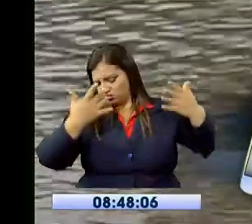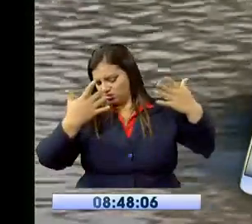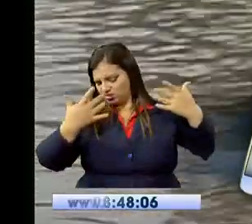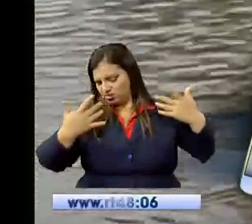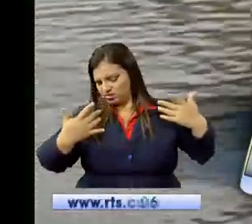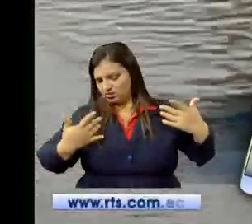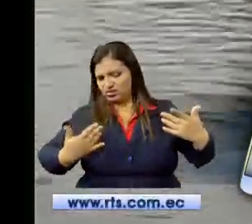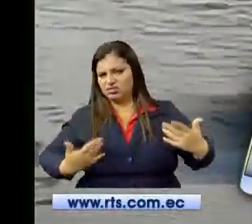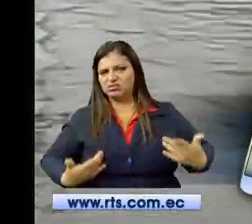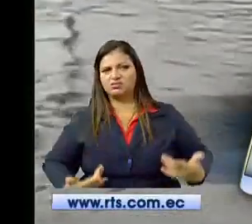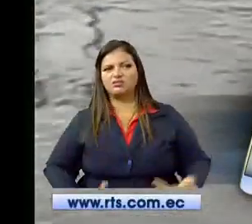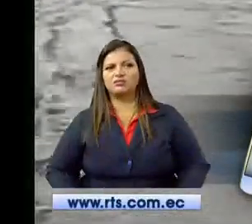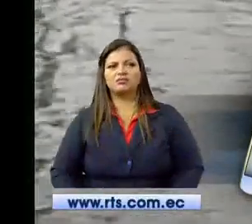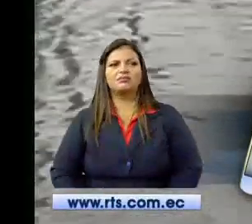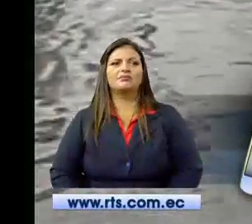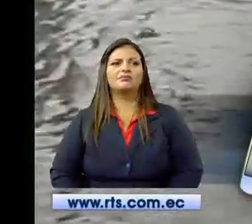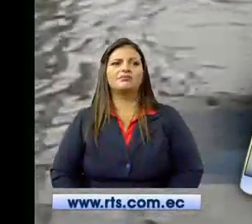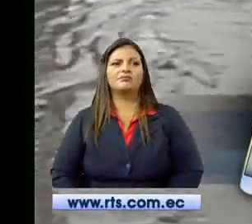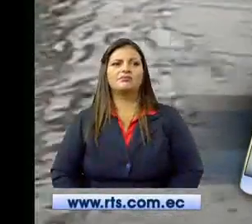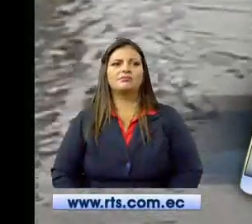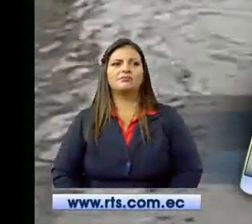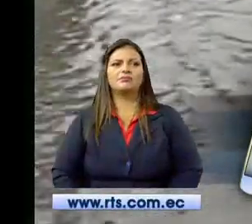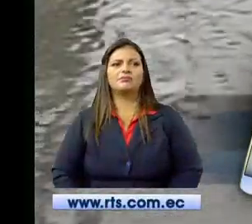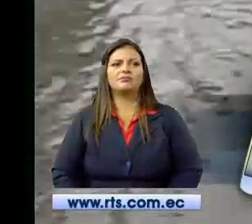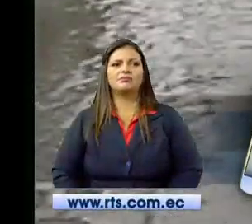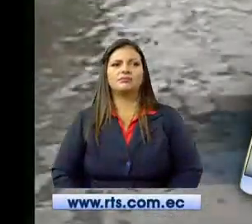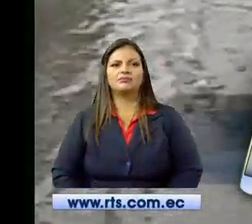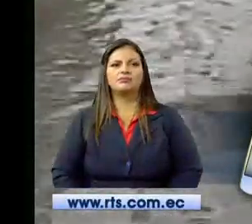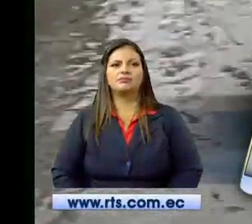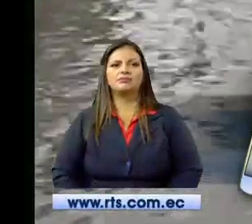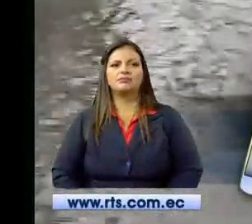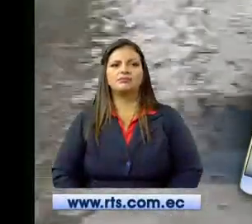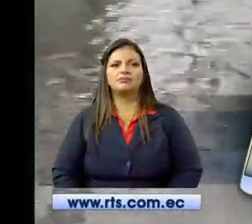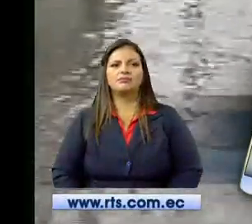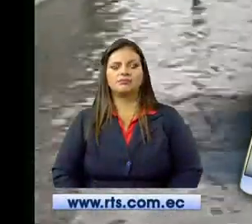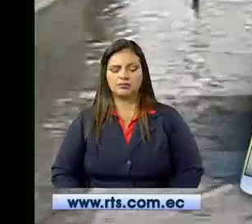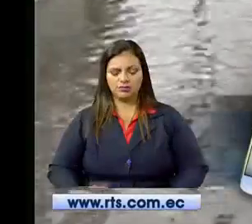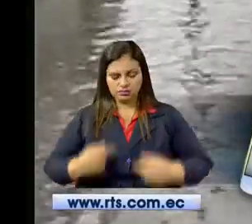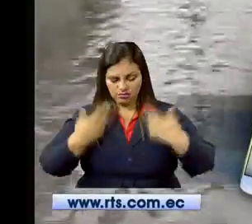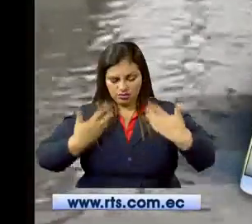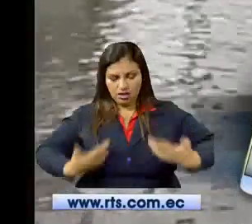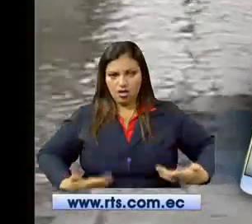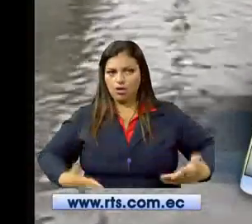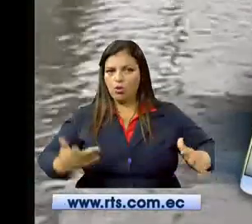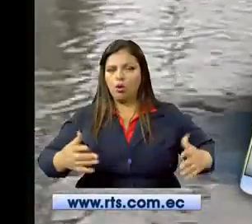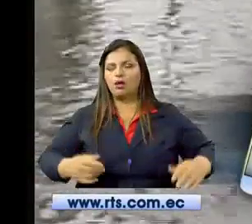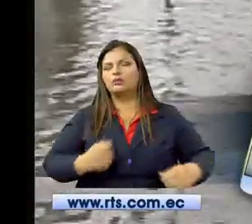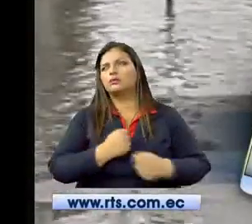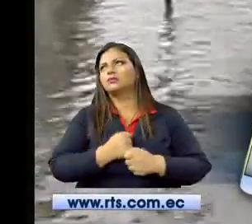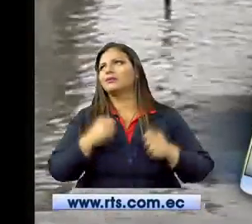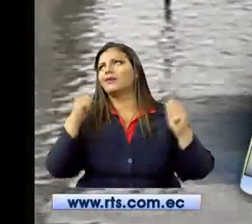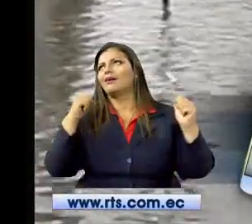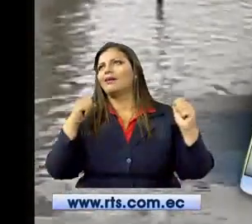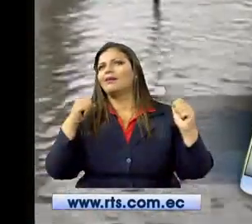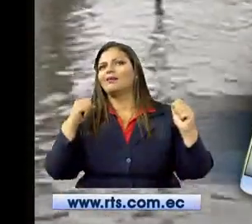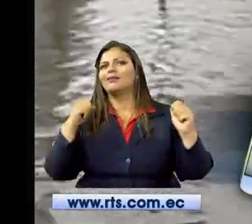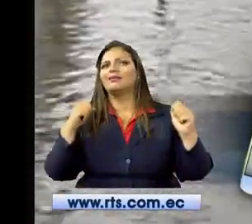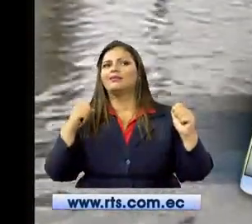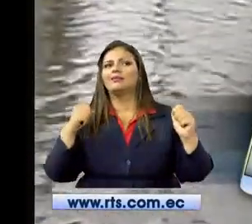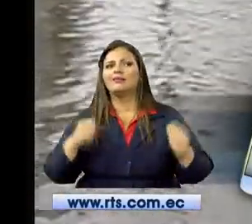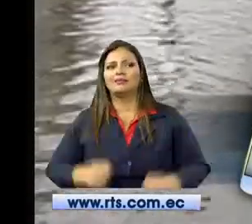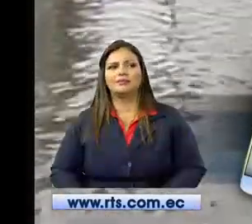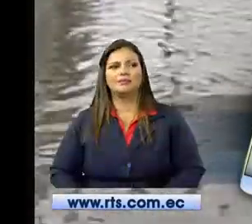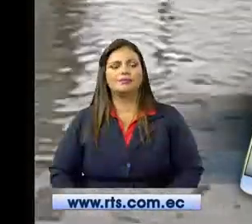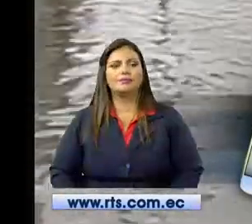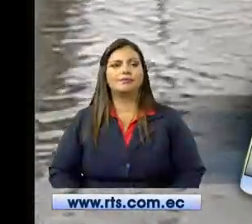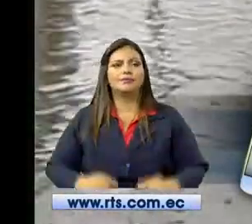Pero bueno, nos estamos salvando de algunas, y eso por estar aquí junto, ya casi junto a la pared. Estamos desde la avenida Las